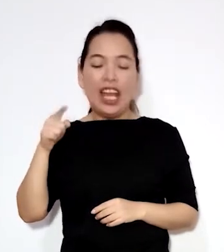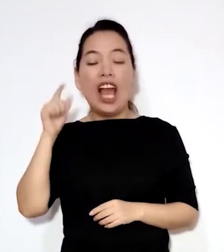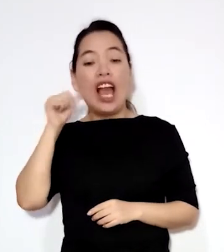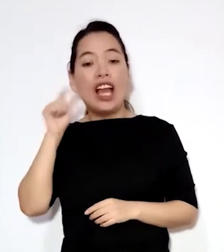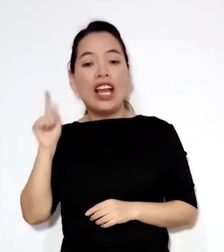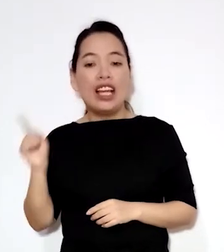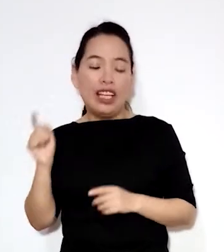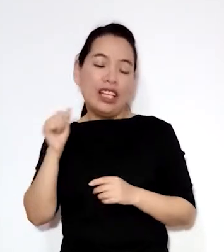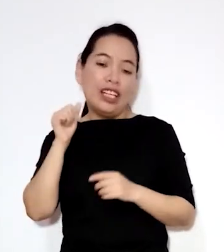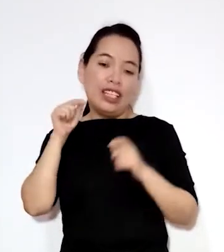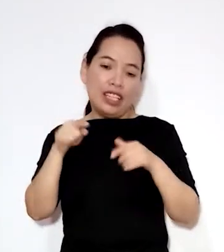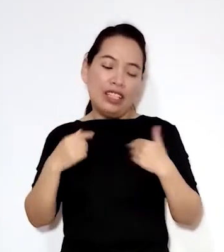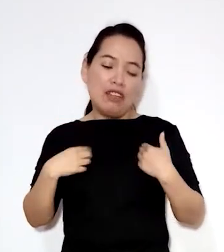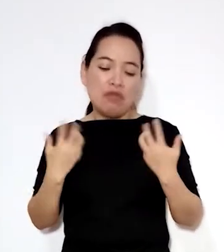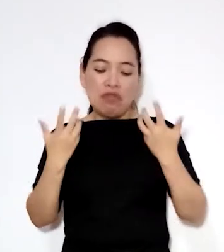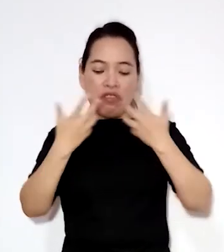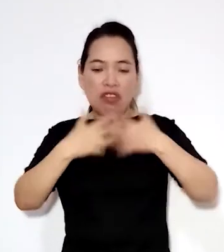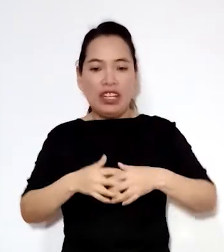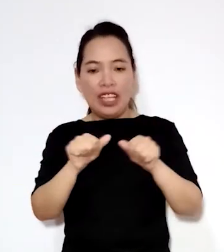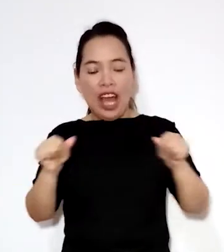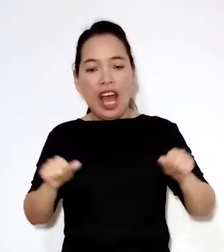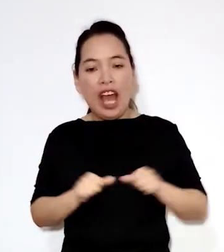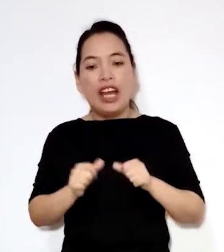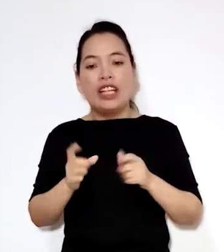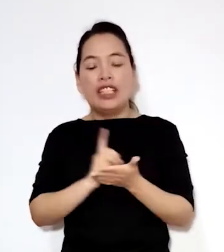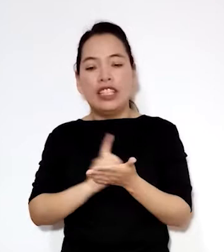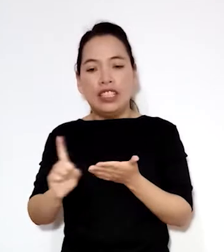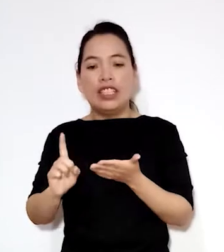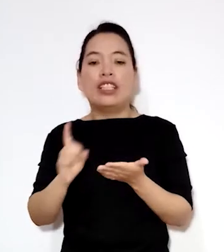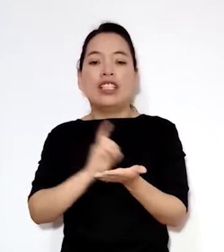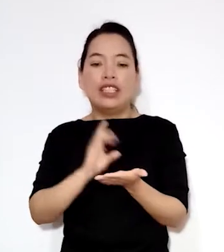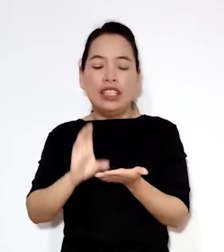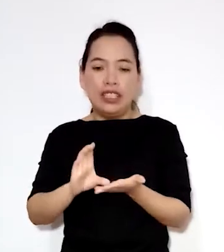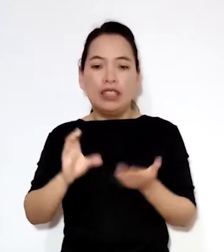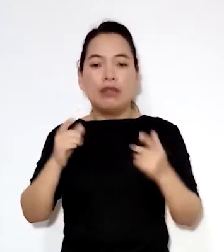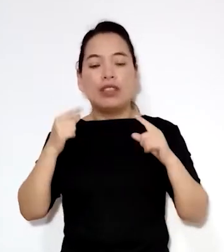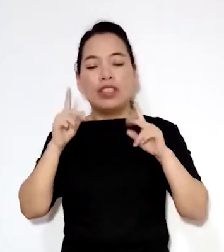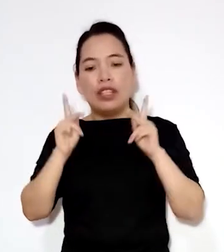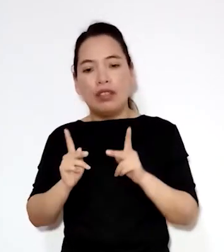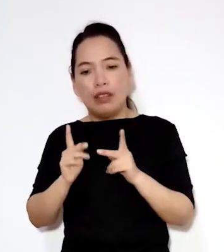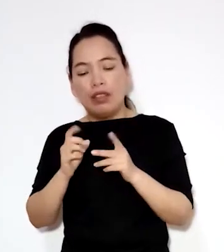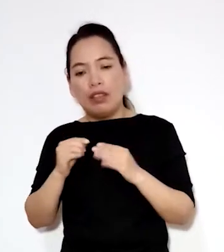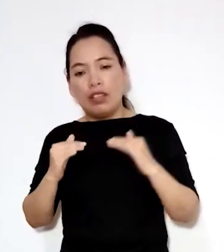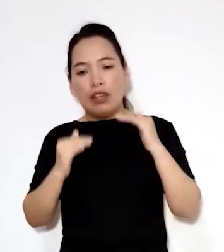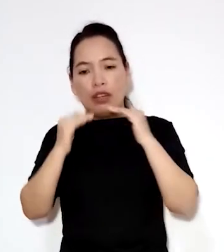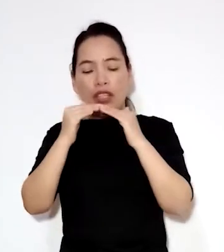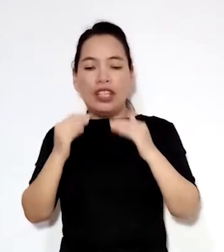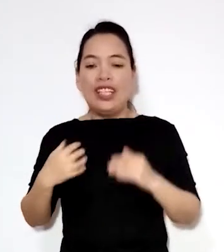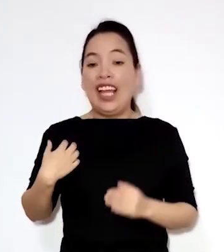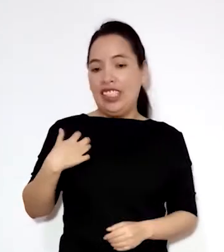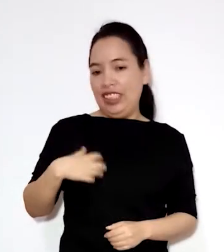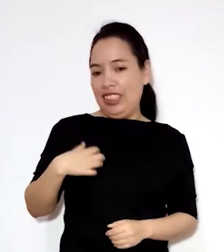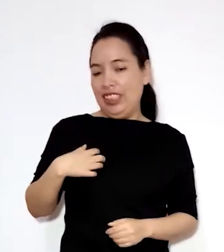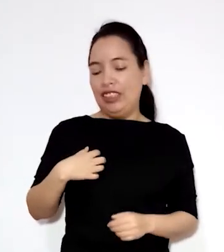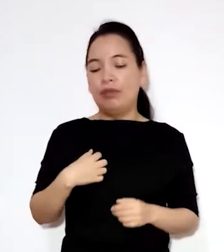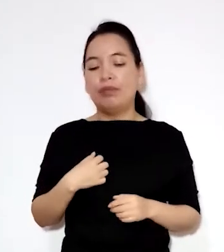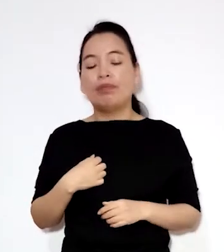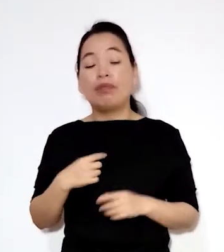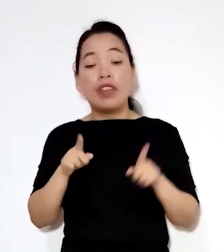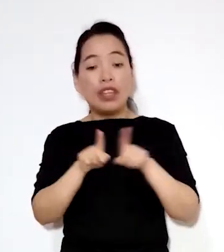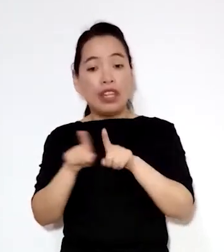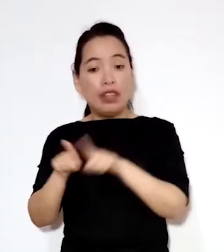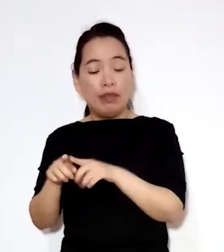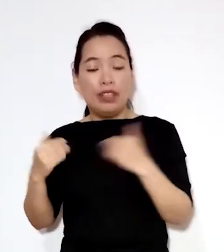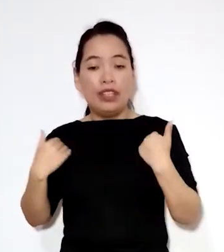de Personas con Necesidades Educativas Especiales. Y tenemos a Celeste Fernández,